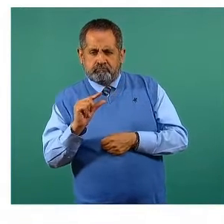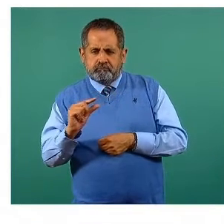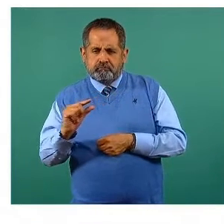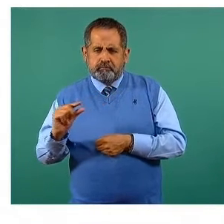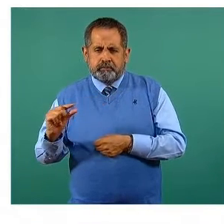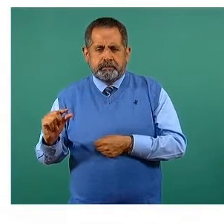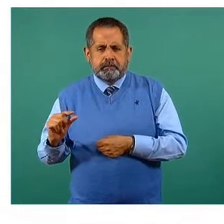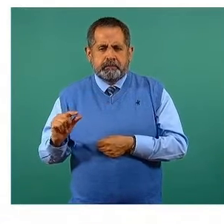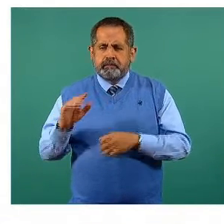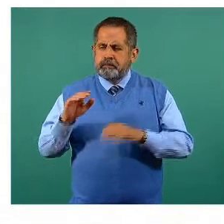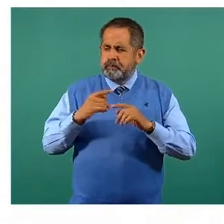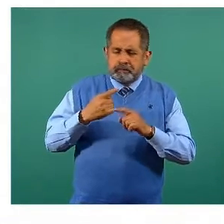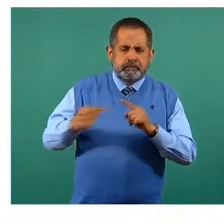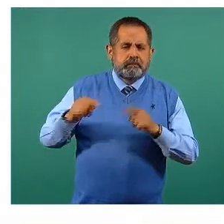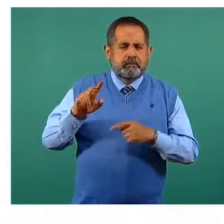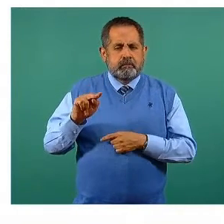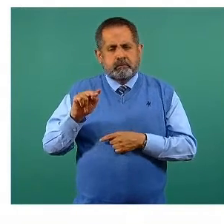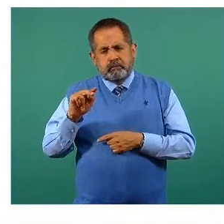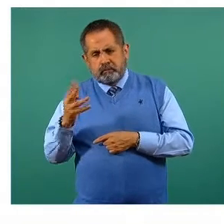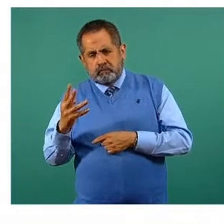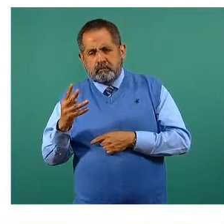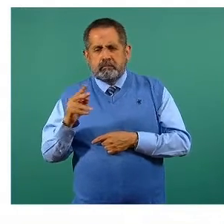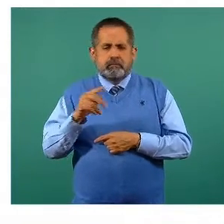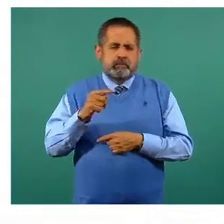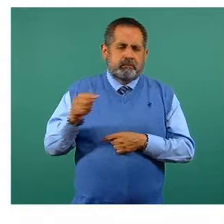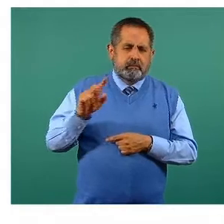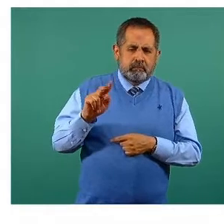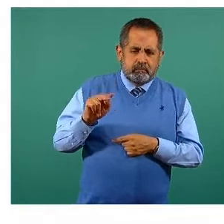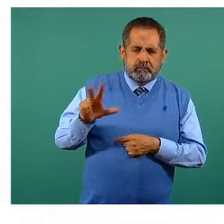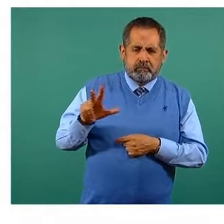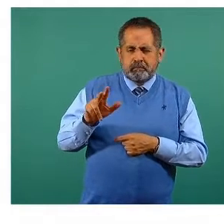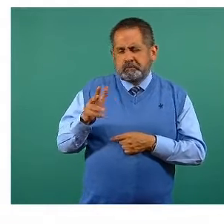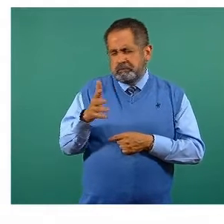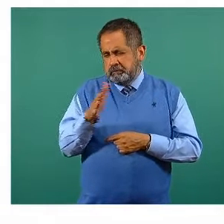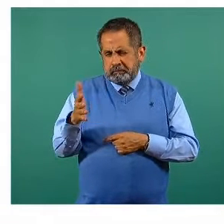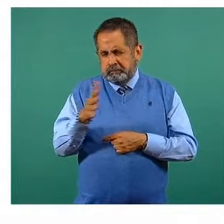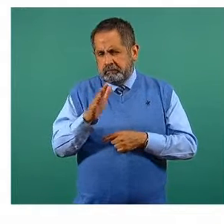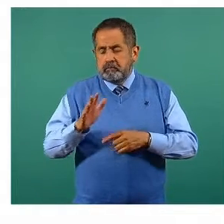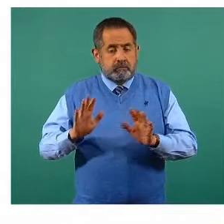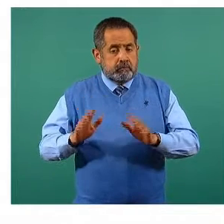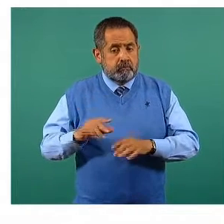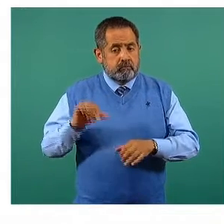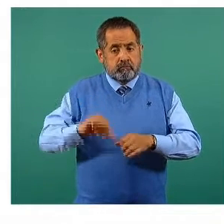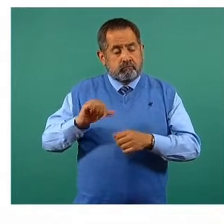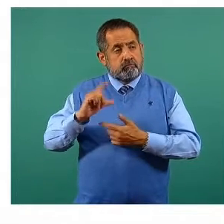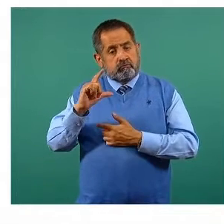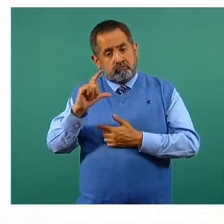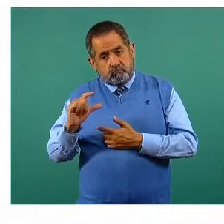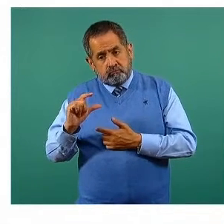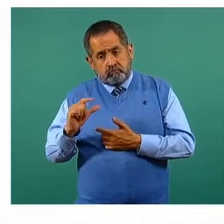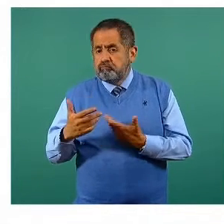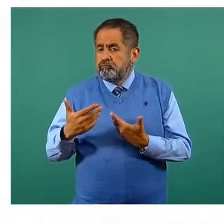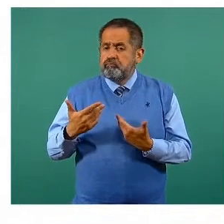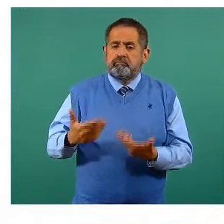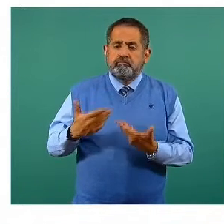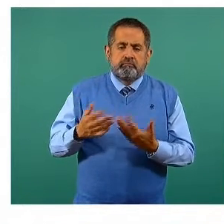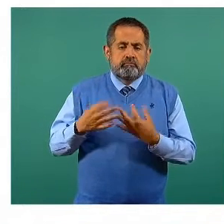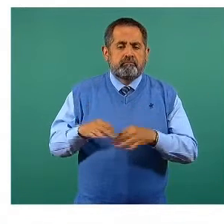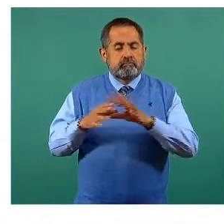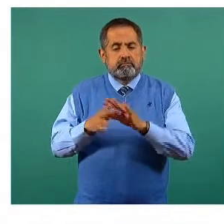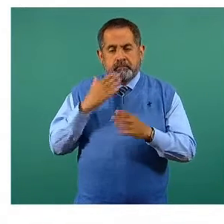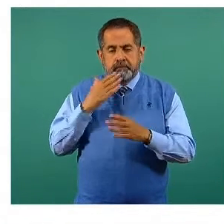los menos 84, menos 88, un día a lo mejor puede variar, puede cambiar, pero por ejemplo veamos que hoy el descenso es importante cuando